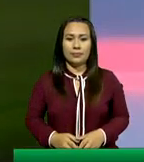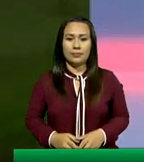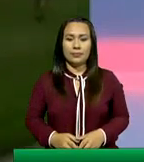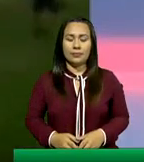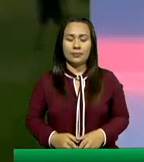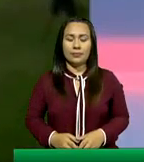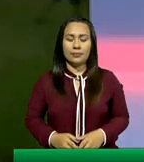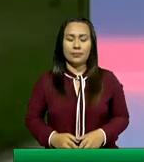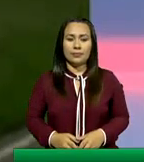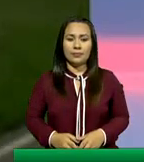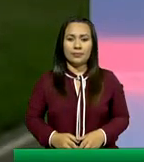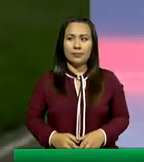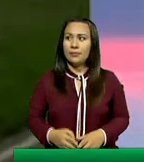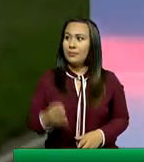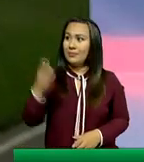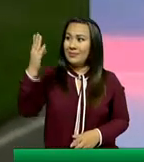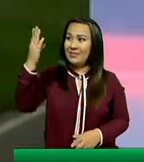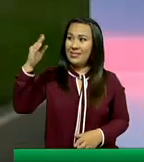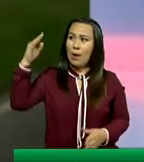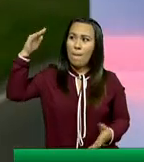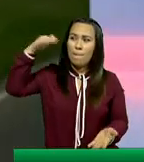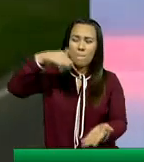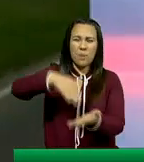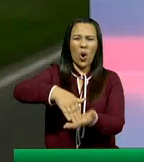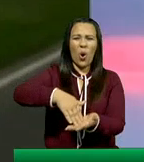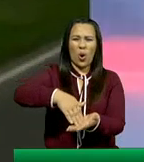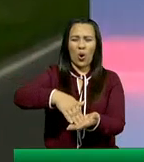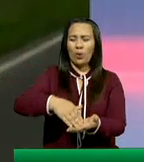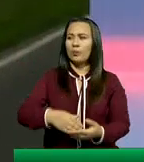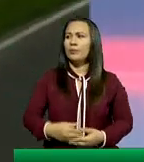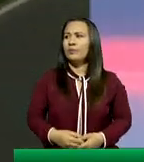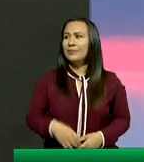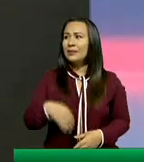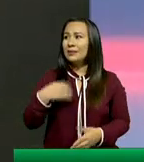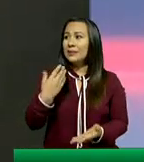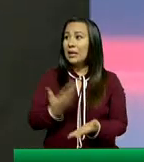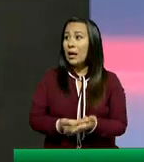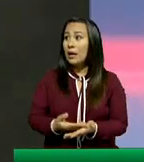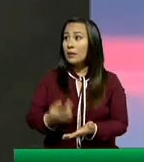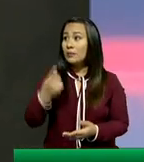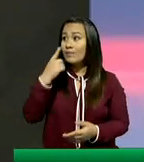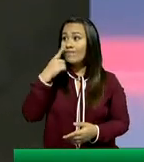¿Sí? ¡Se cayó! Informó Javier Rosero.